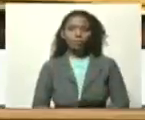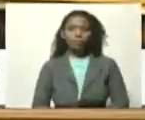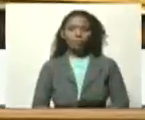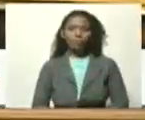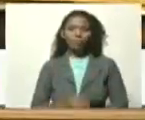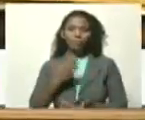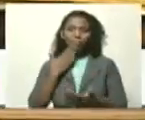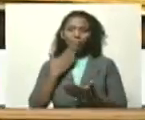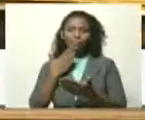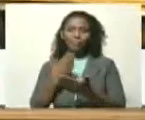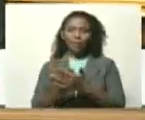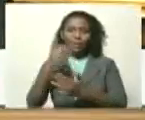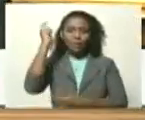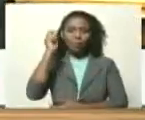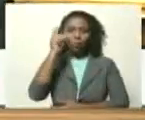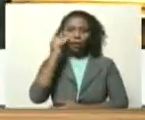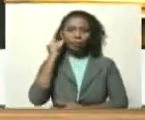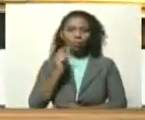Gracias, diputado.